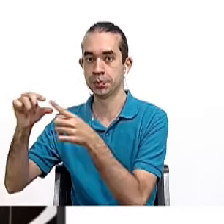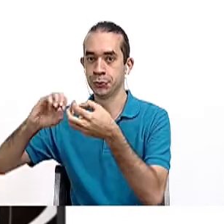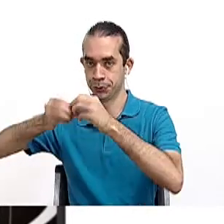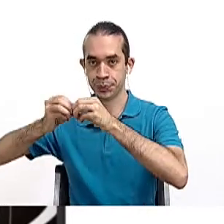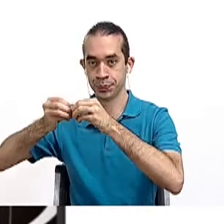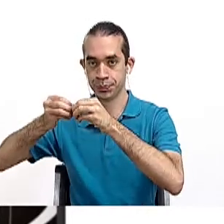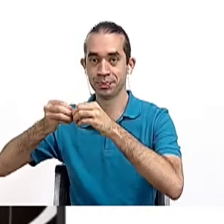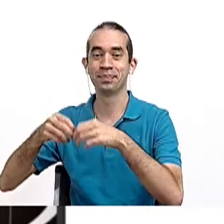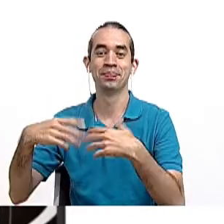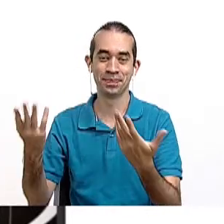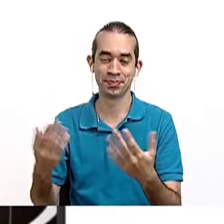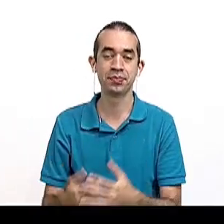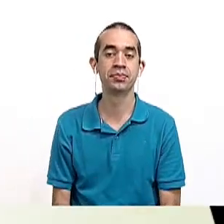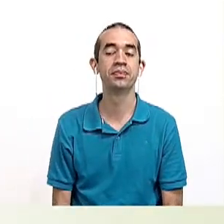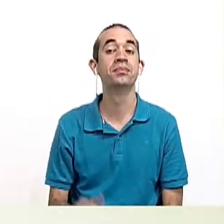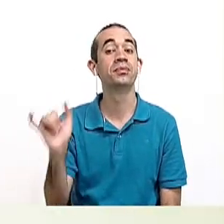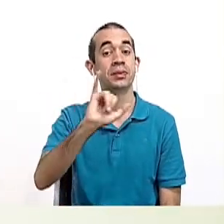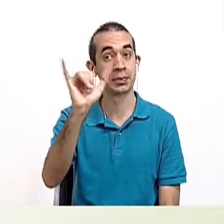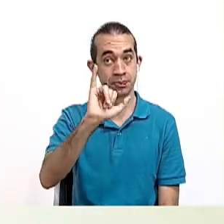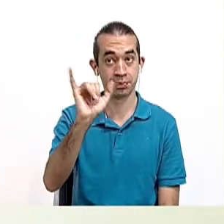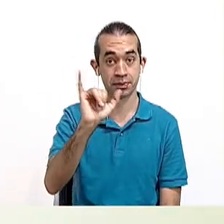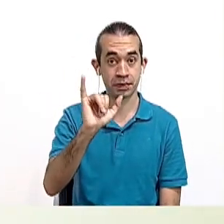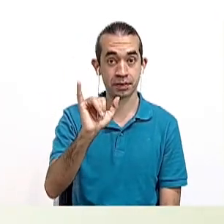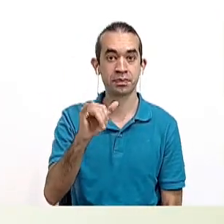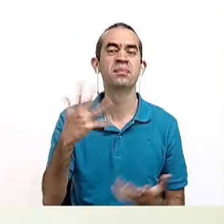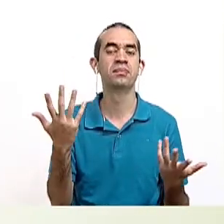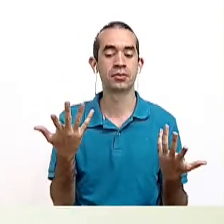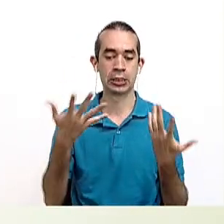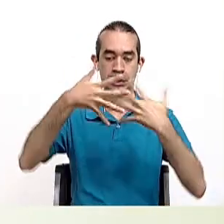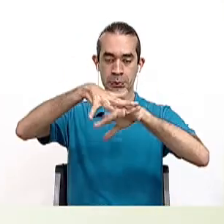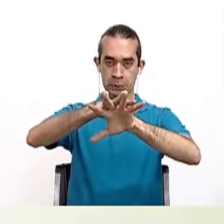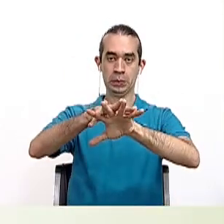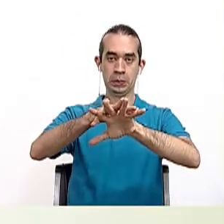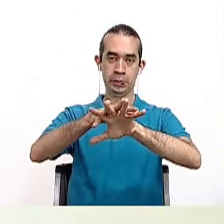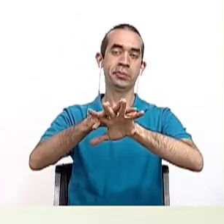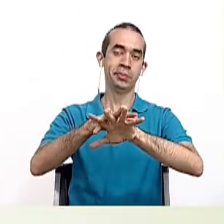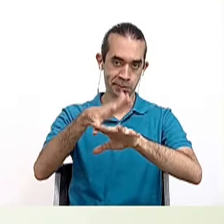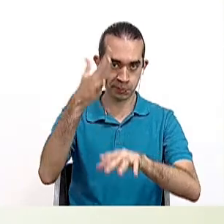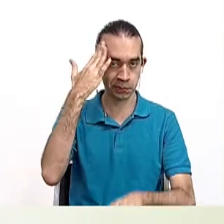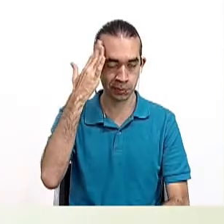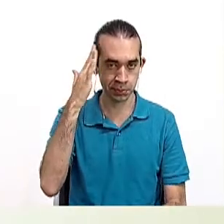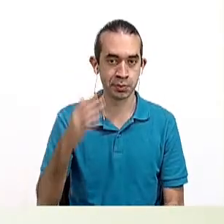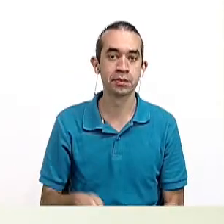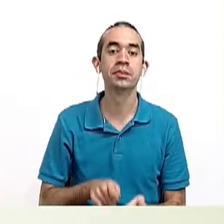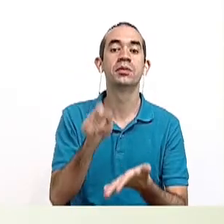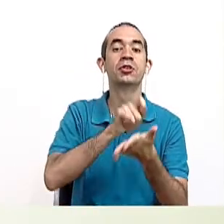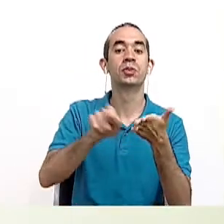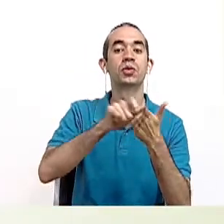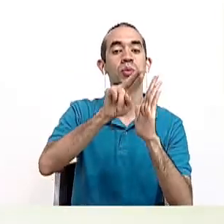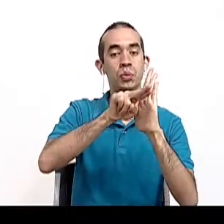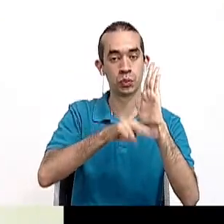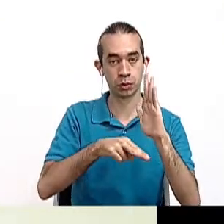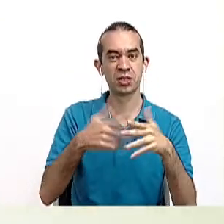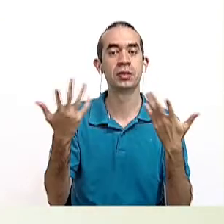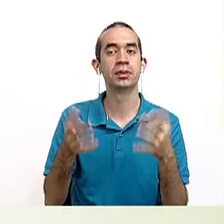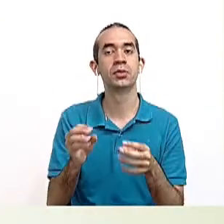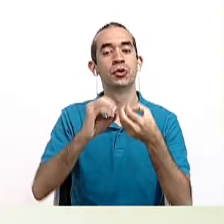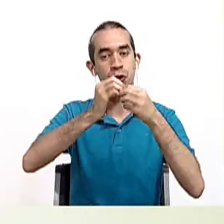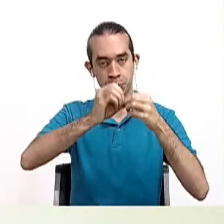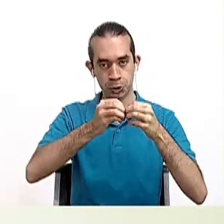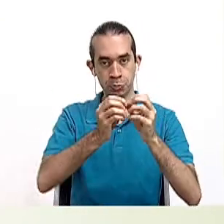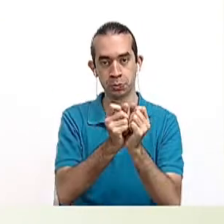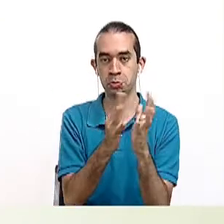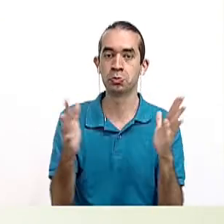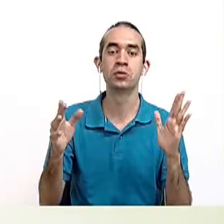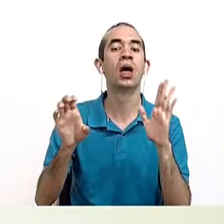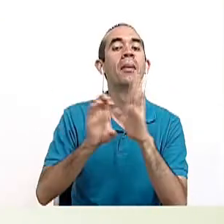numerales, incluso la combinación. La escritura normativa de expresiones numéricas,